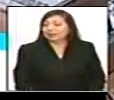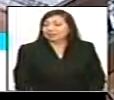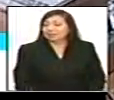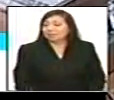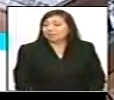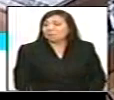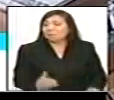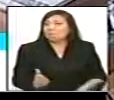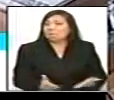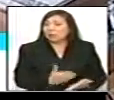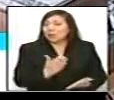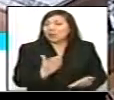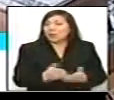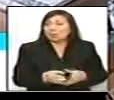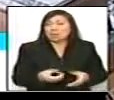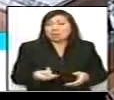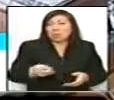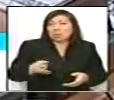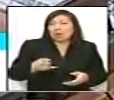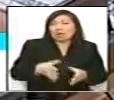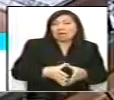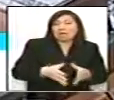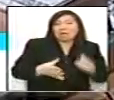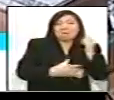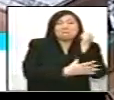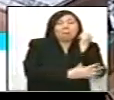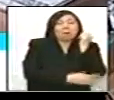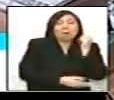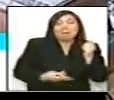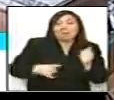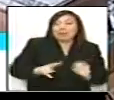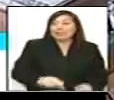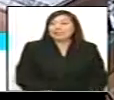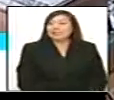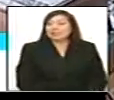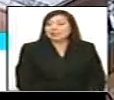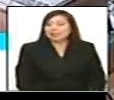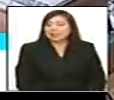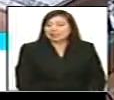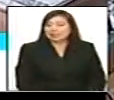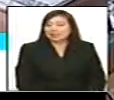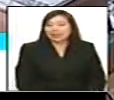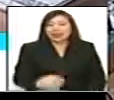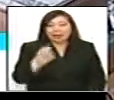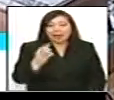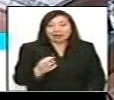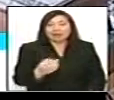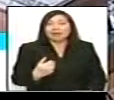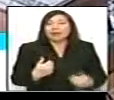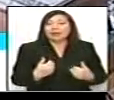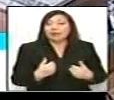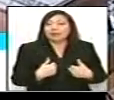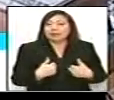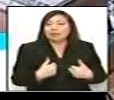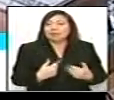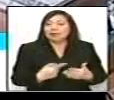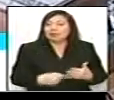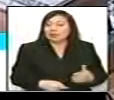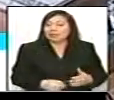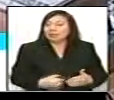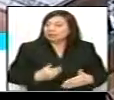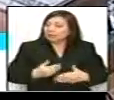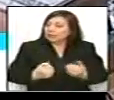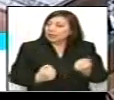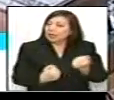Caos, hiperinflación, pobreza extrema. Entonces, por tanto, creo que debemos